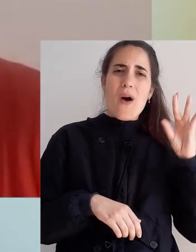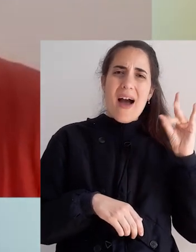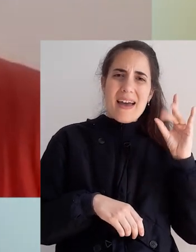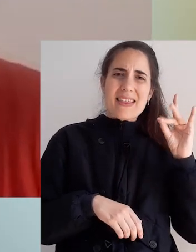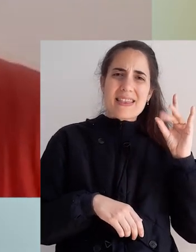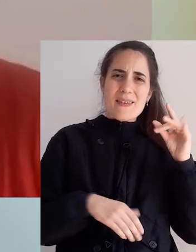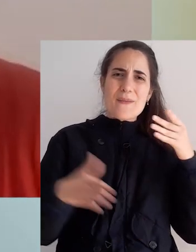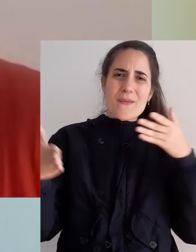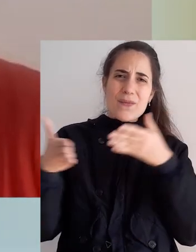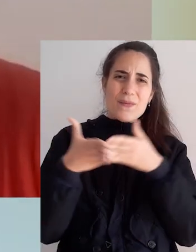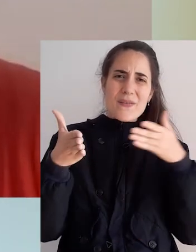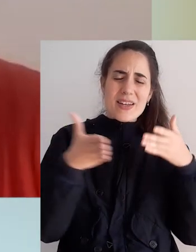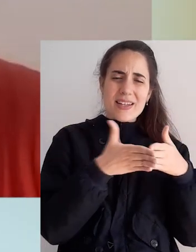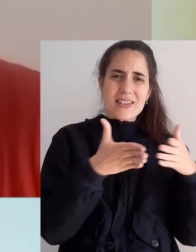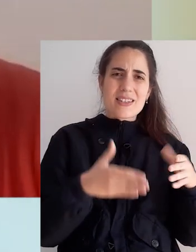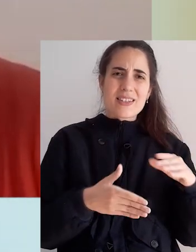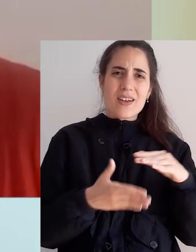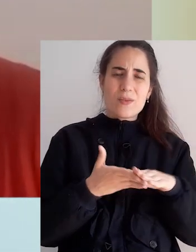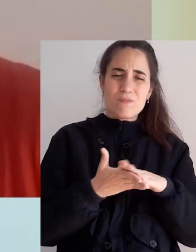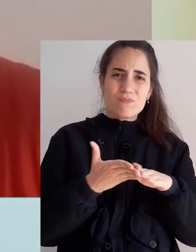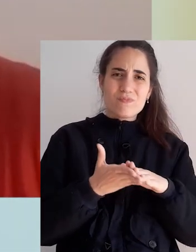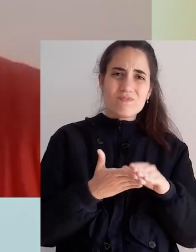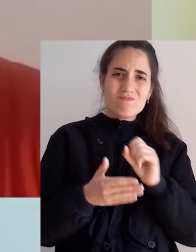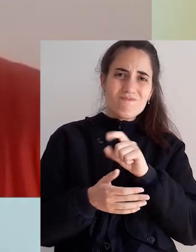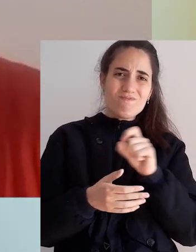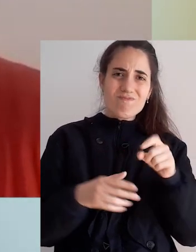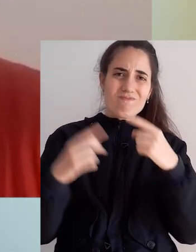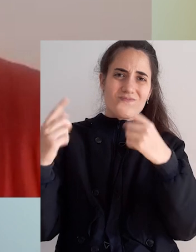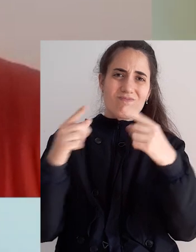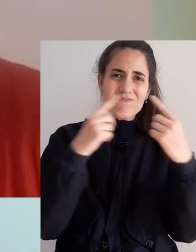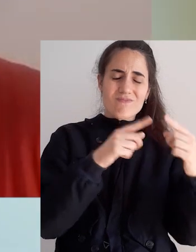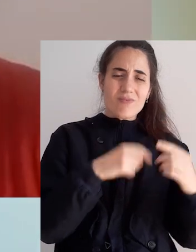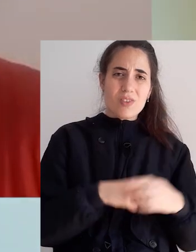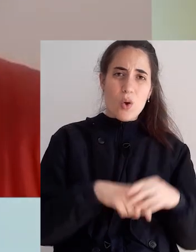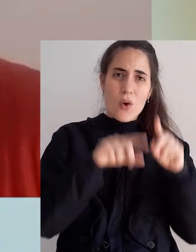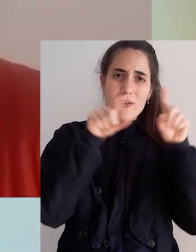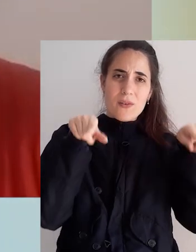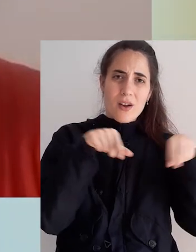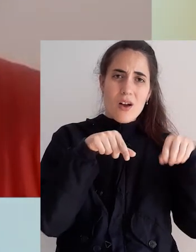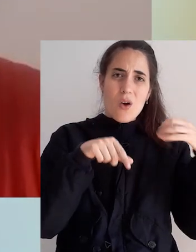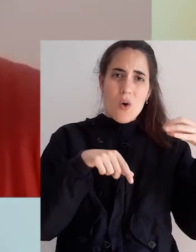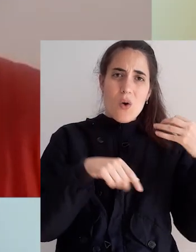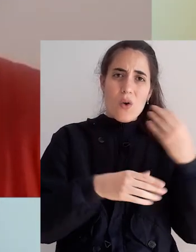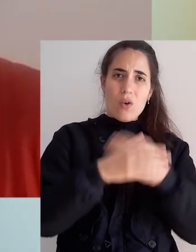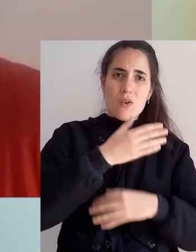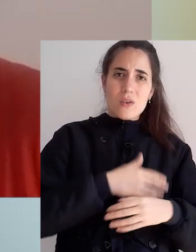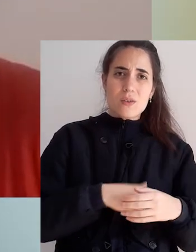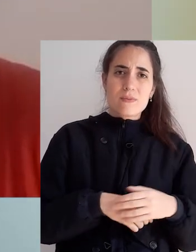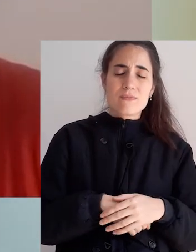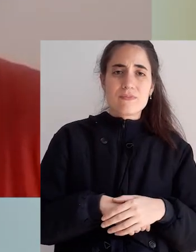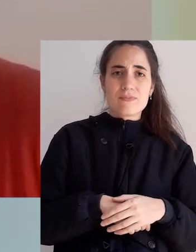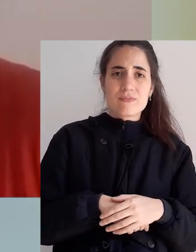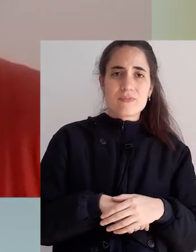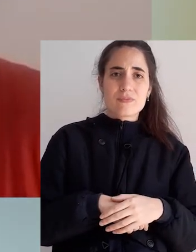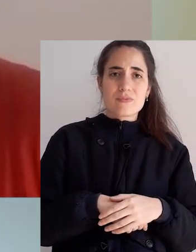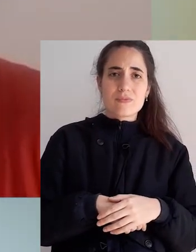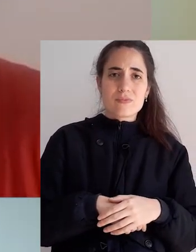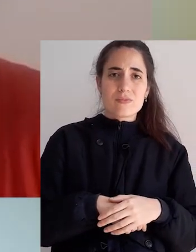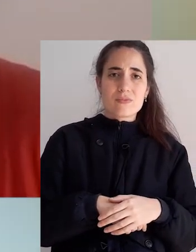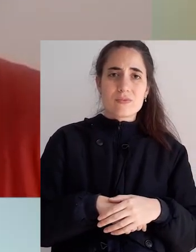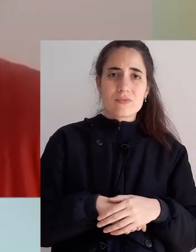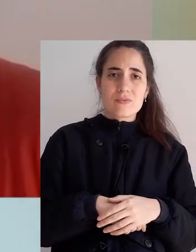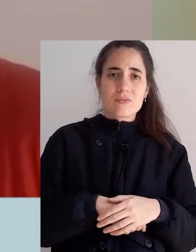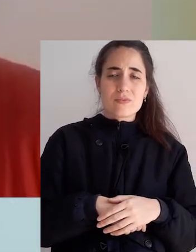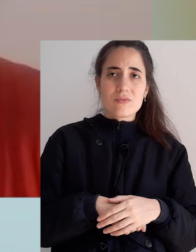personas. Es una lástima que se avasallen así tantos derechos que se conquistaron con luchas, con esfuerzo,